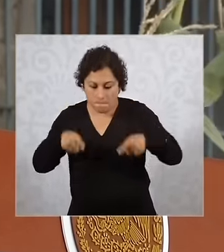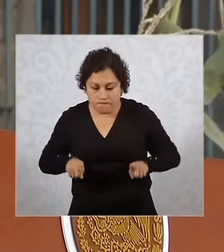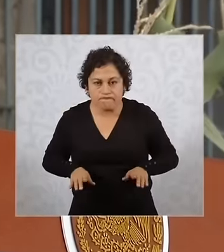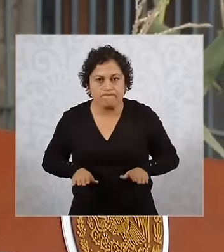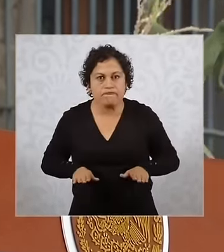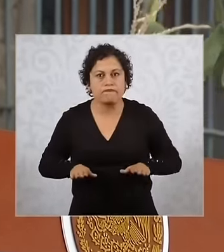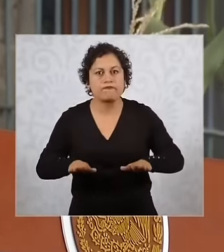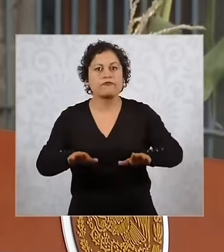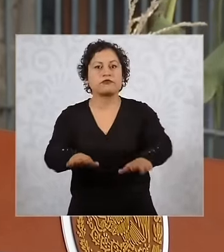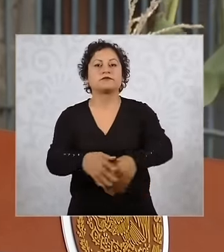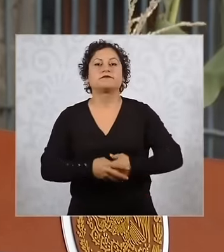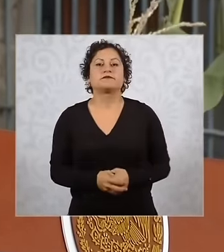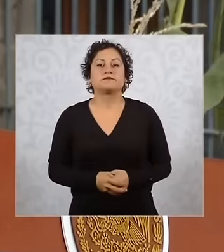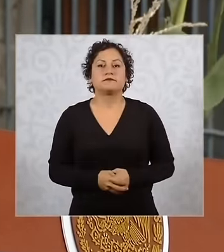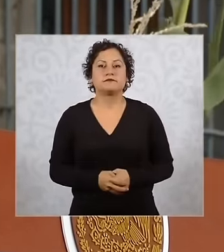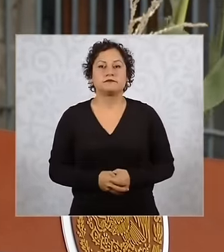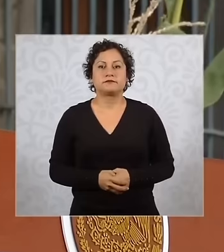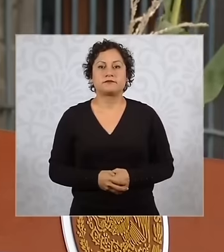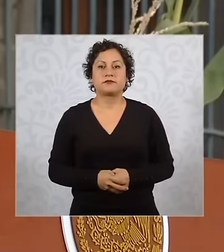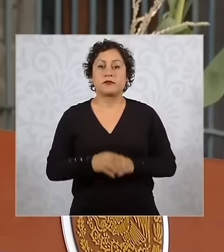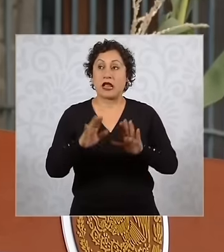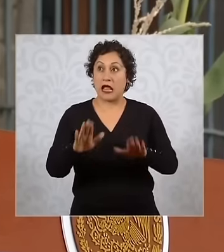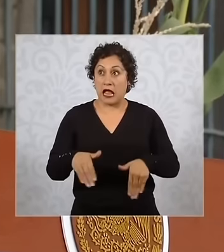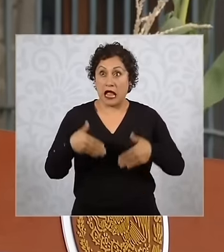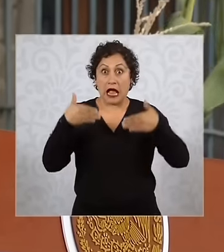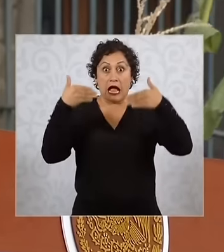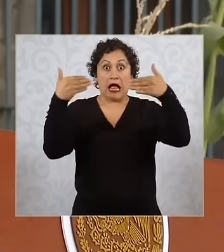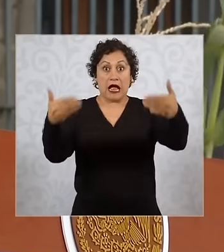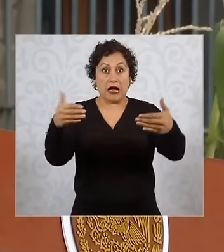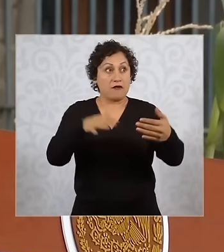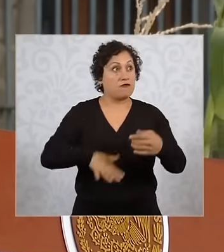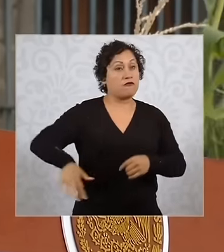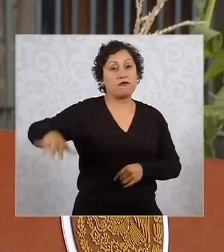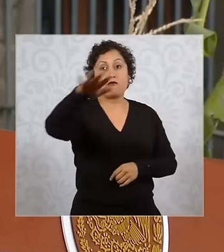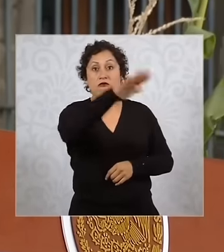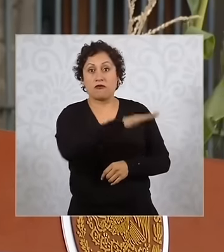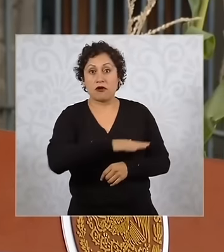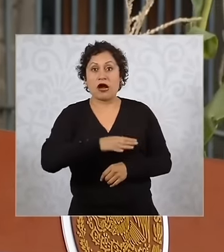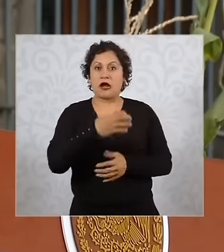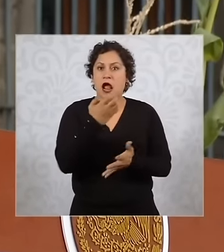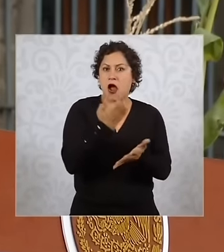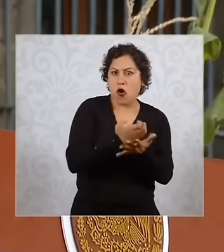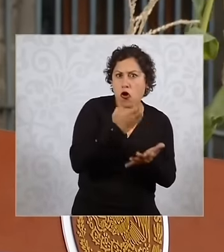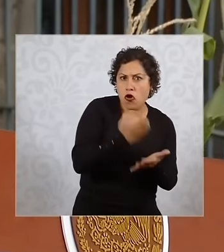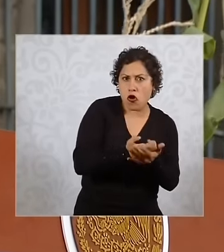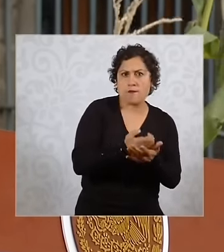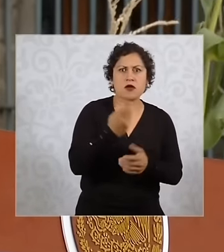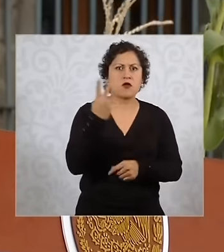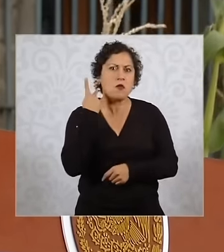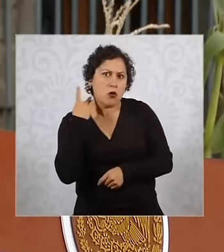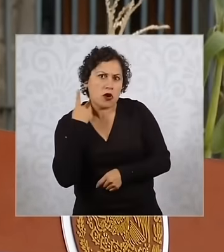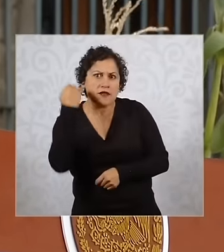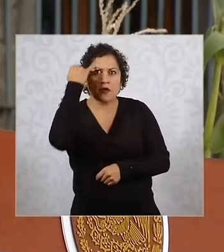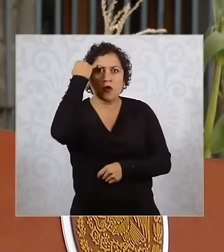nos someteremos a intereses económicos, políticos o